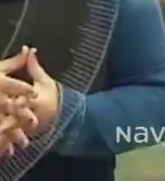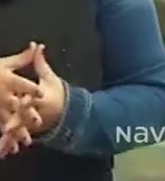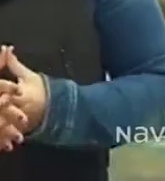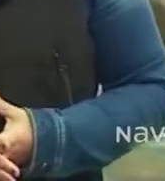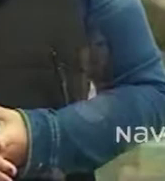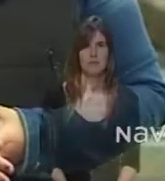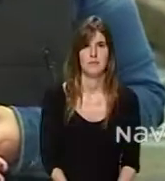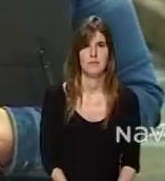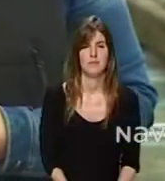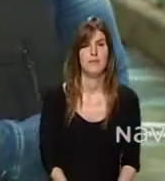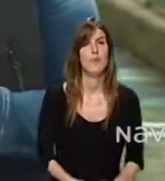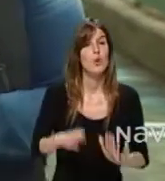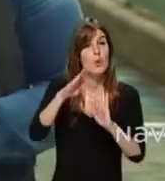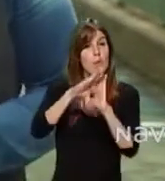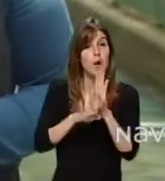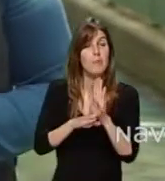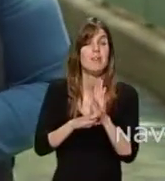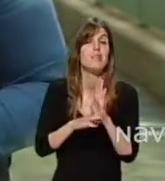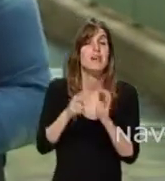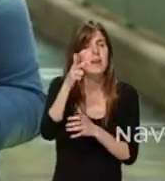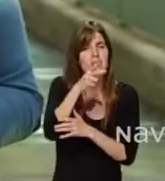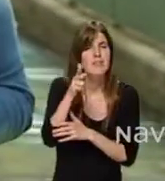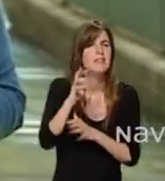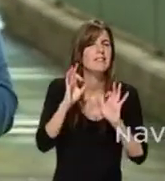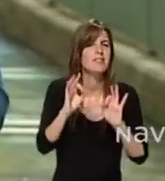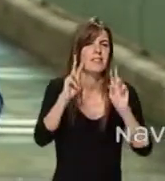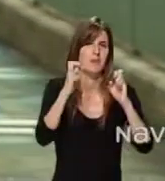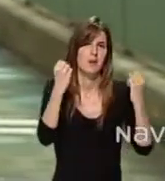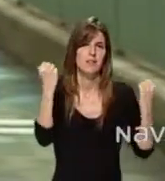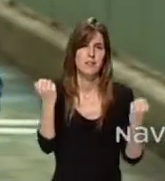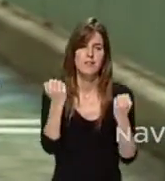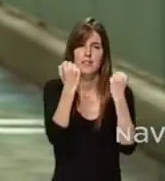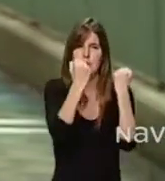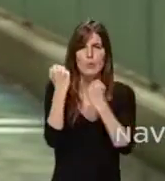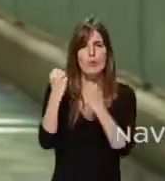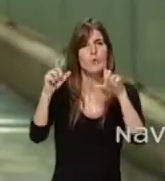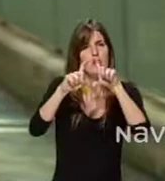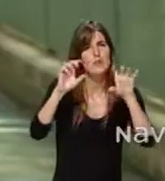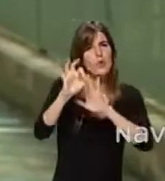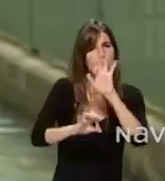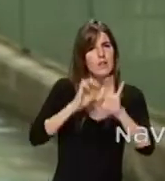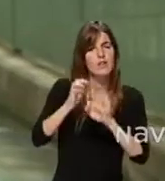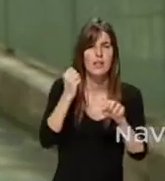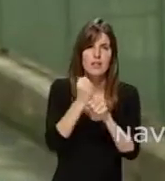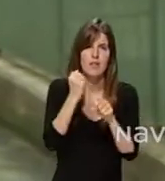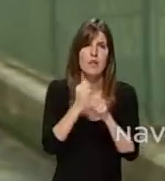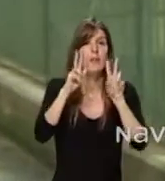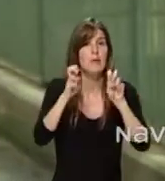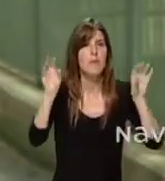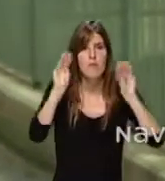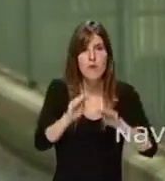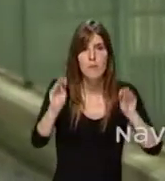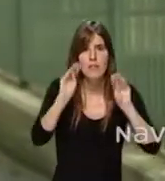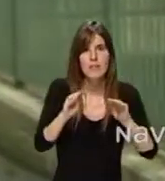En el apartado del programa, que siempre dedicamos a aquellas instituciones u organismos que trabajen por y para el empleo y la formación,